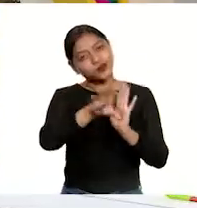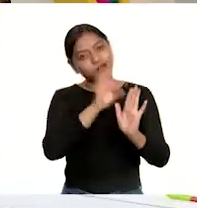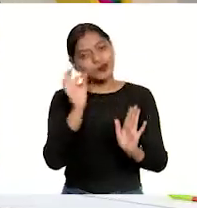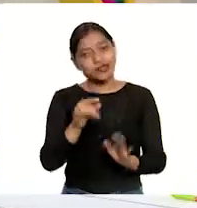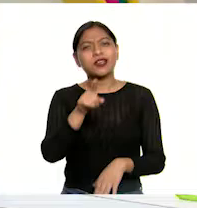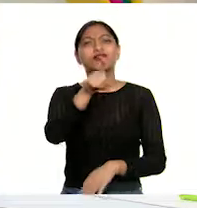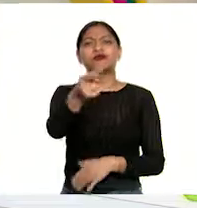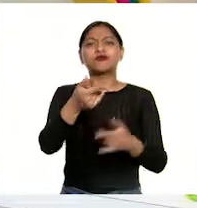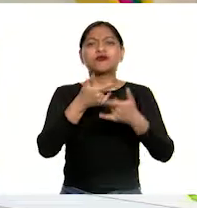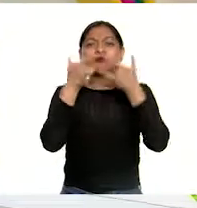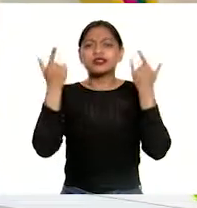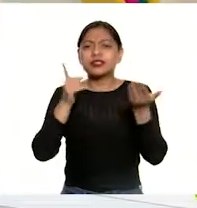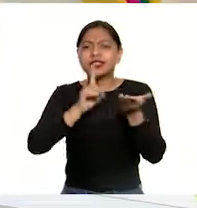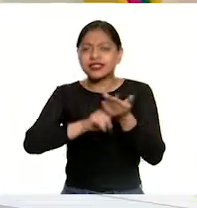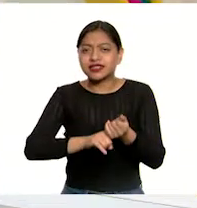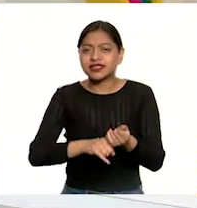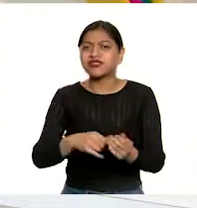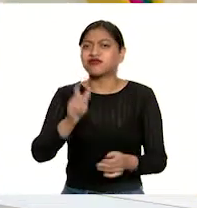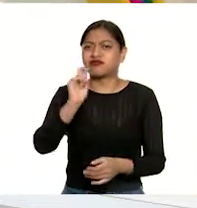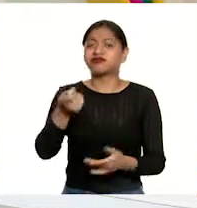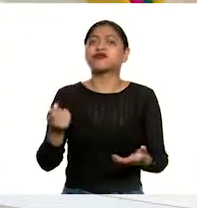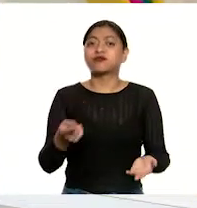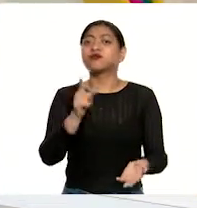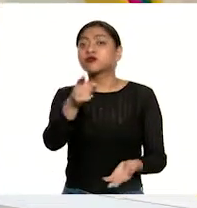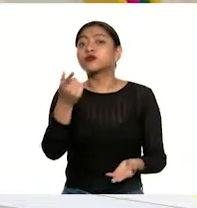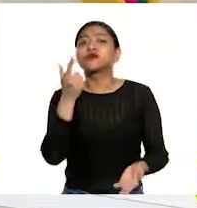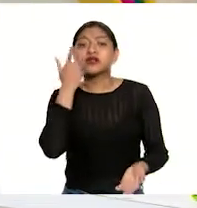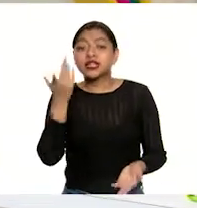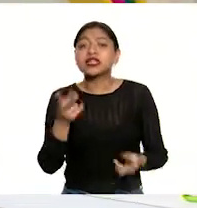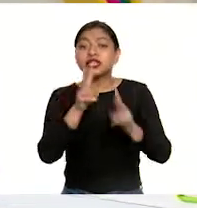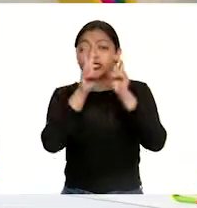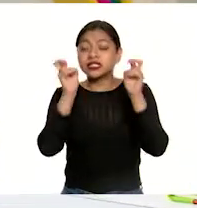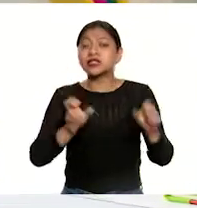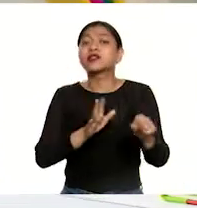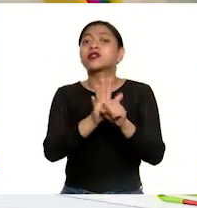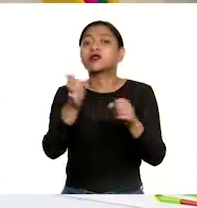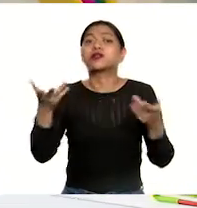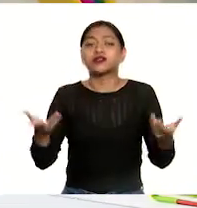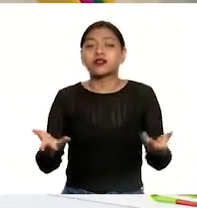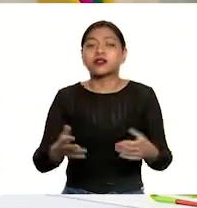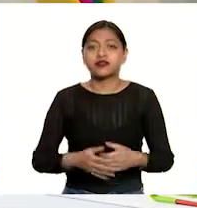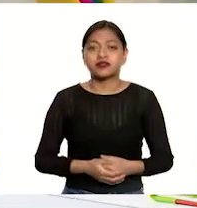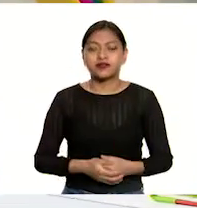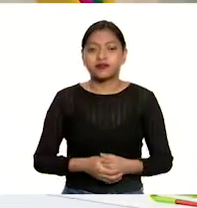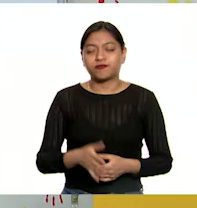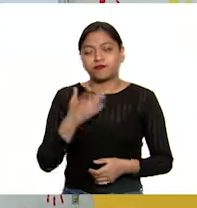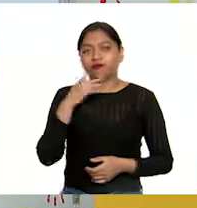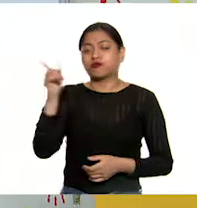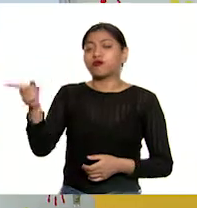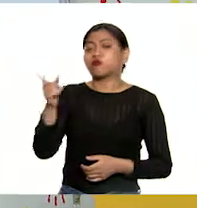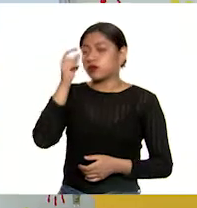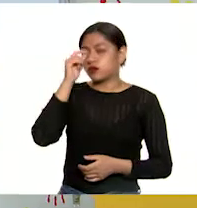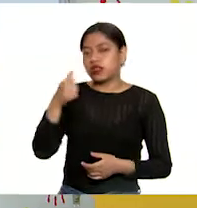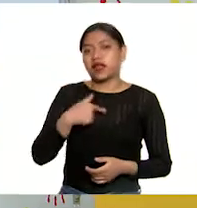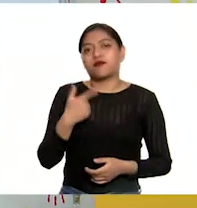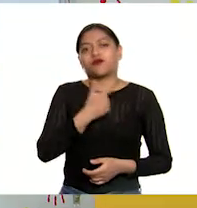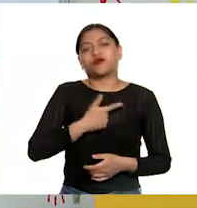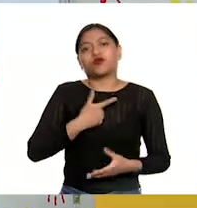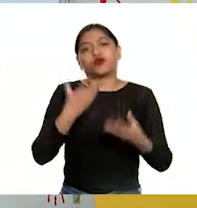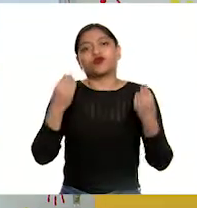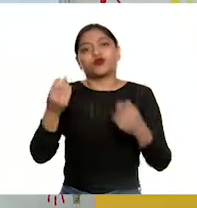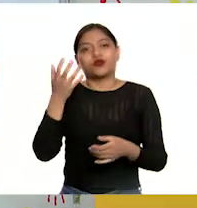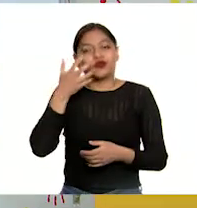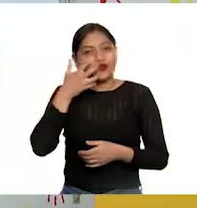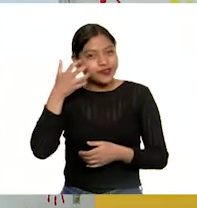qué se les ocurre que puede tratar nuestra historia? A ver, Pili, ¿como de qué se te ocurre? A ver, a mí me gustan muchísimo los